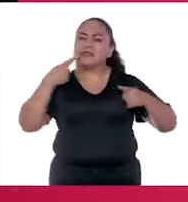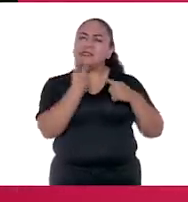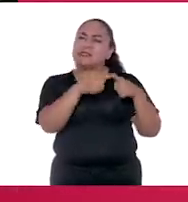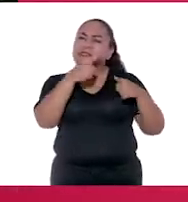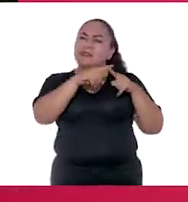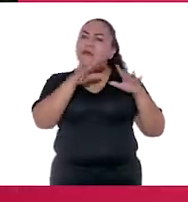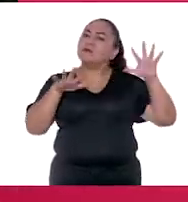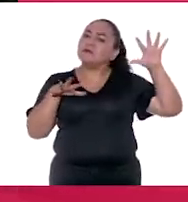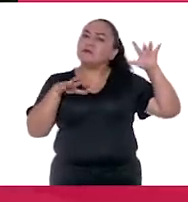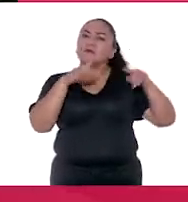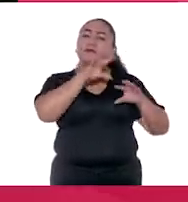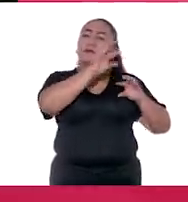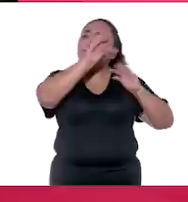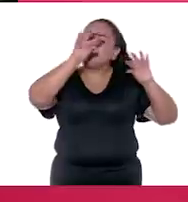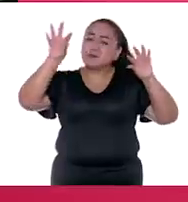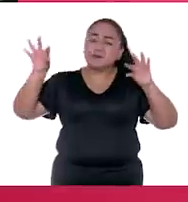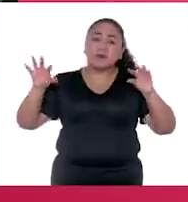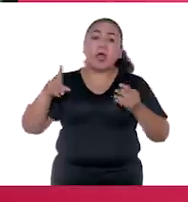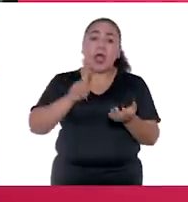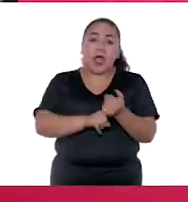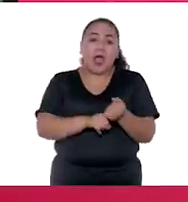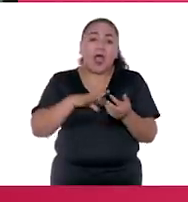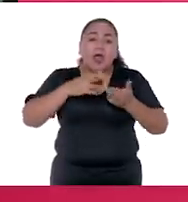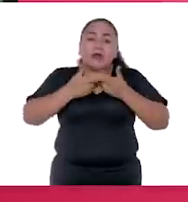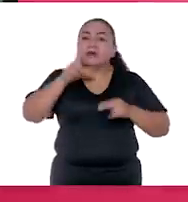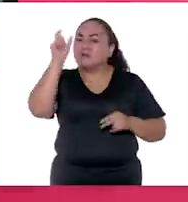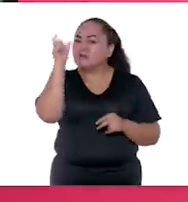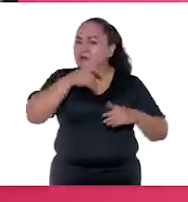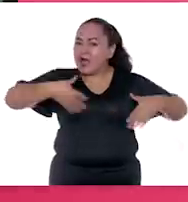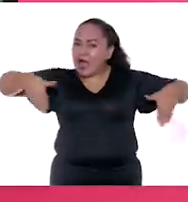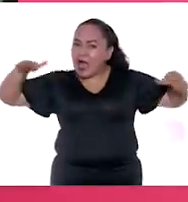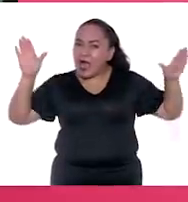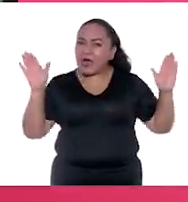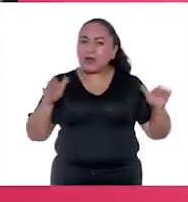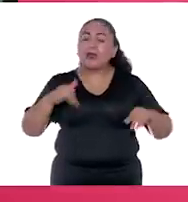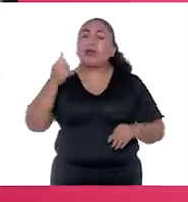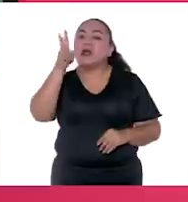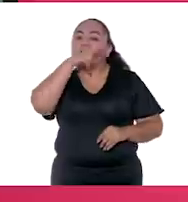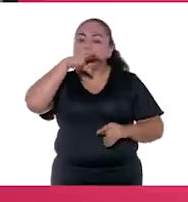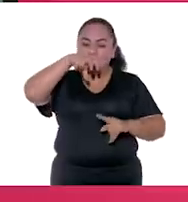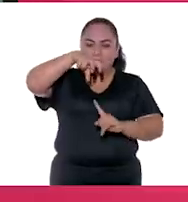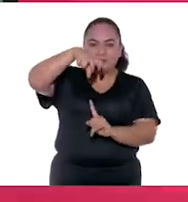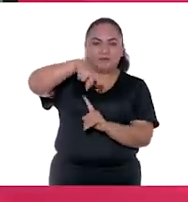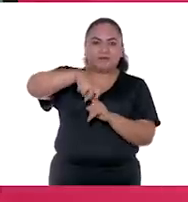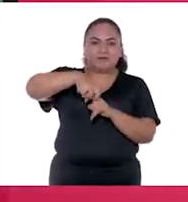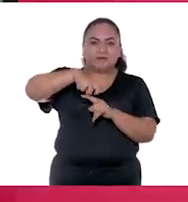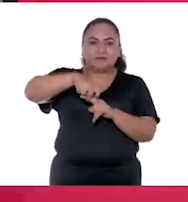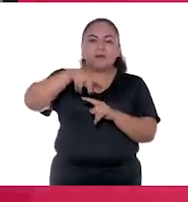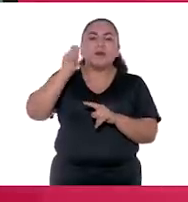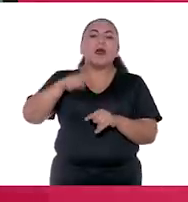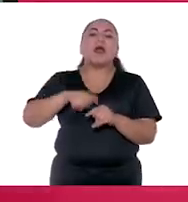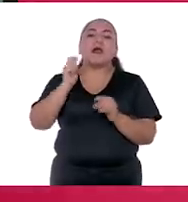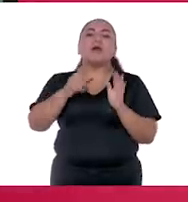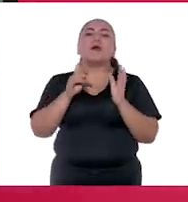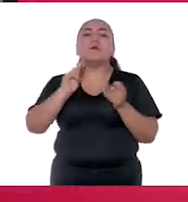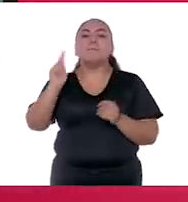estas vitrinas tienen la reproducción del águila y la serpiente parada en un opal, símbolo de nuestro escudo